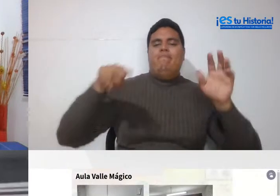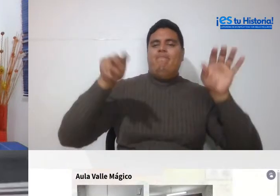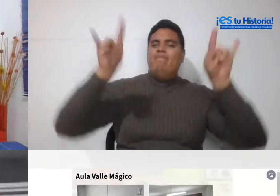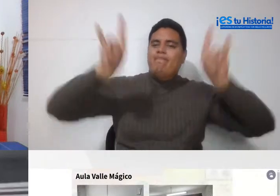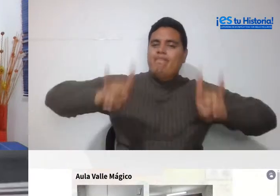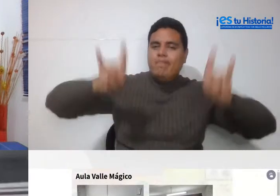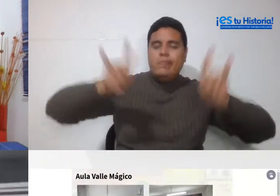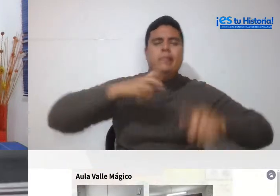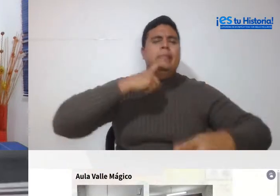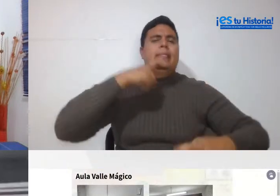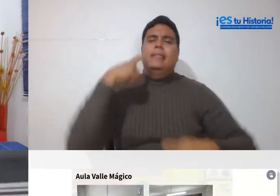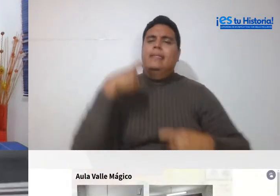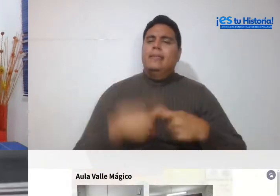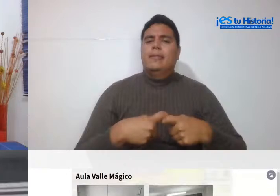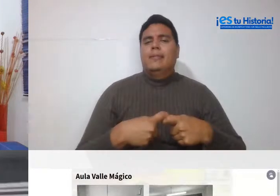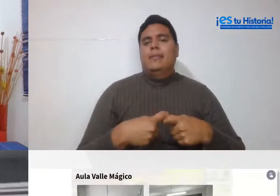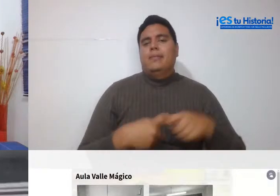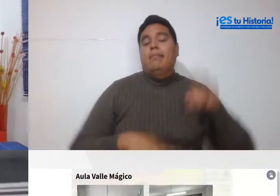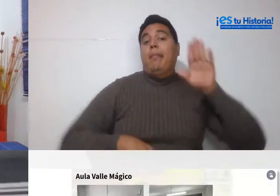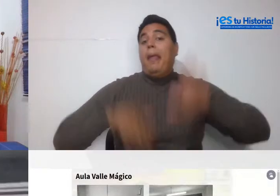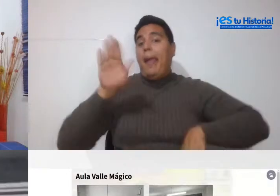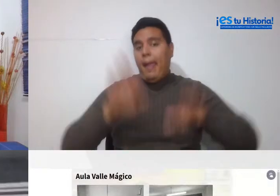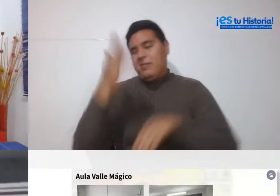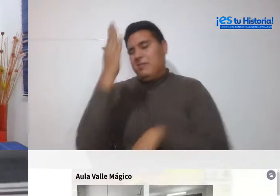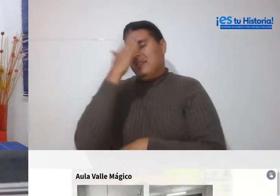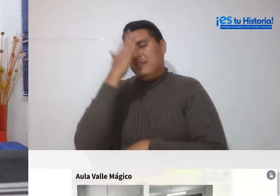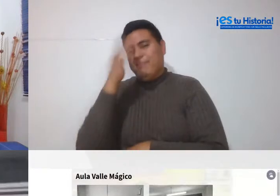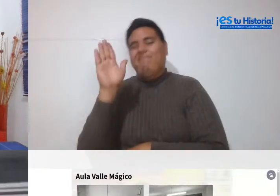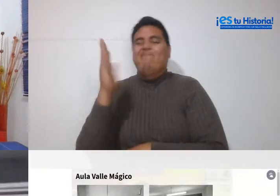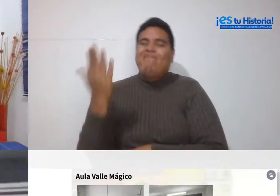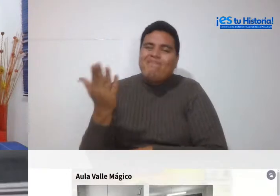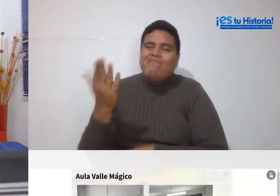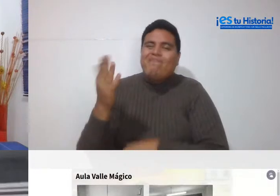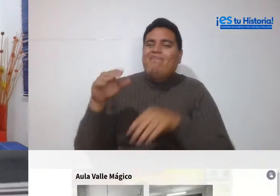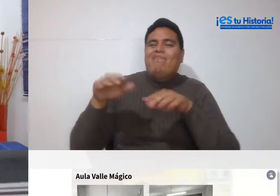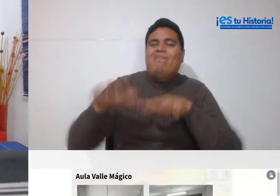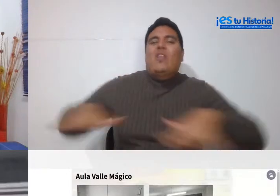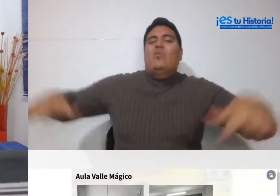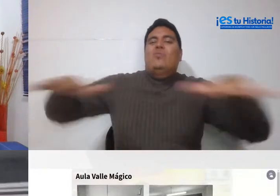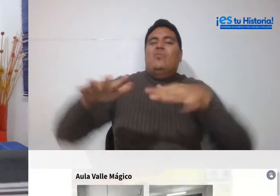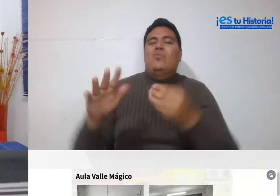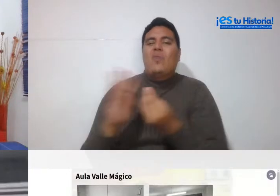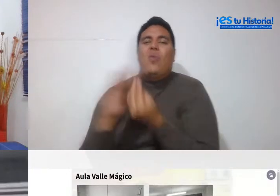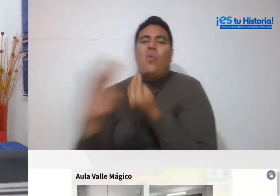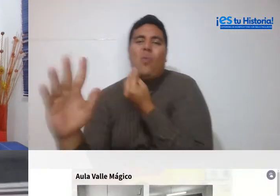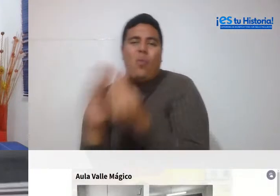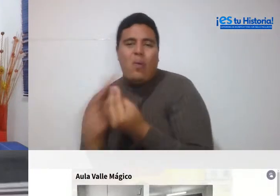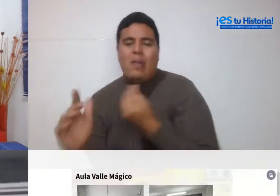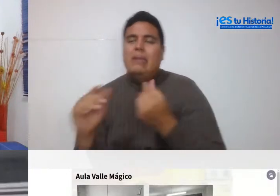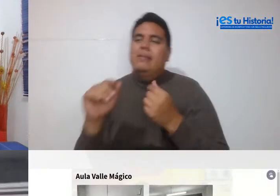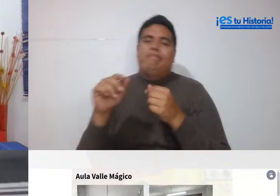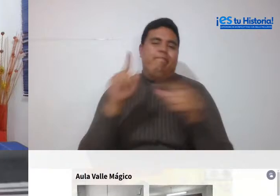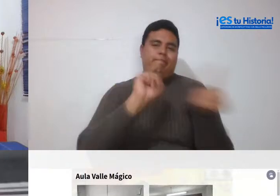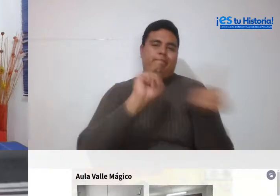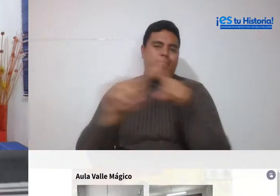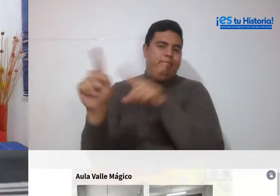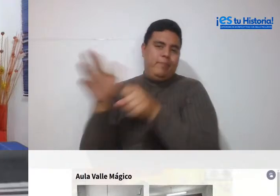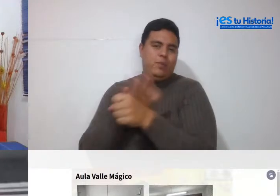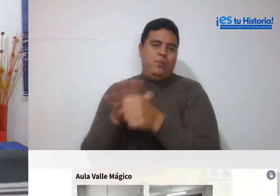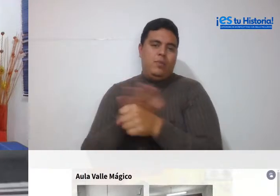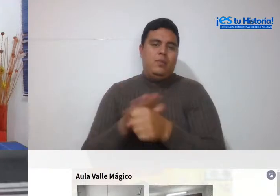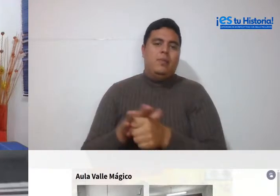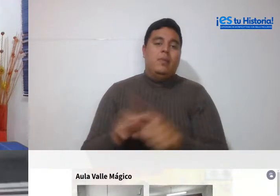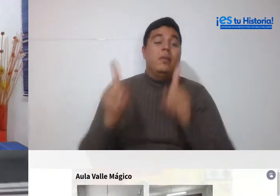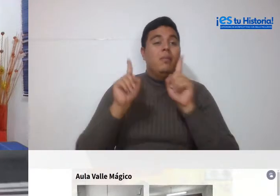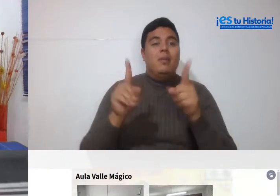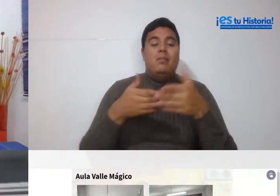Muchas veces por donde estamos ubicados, por muchos elementos, pero romper esa barrera es